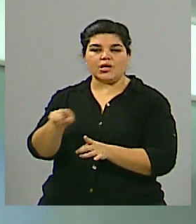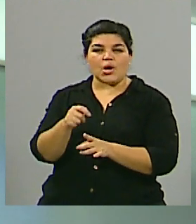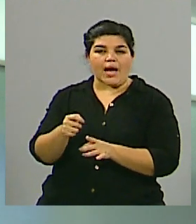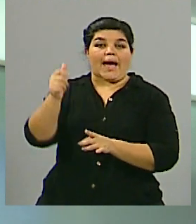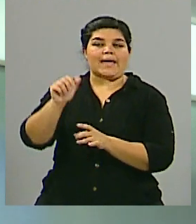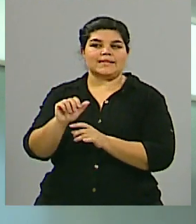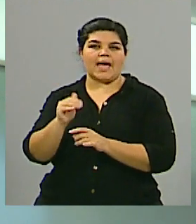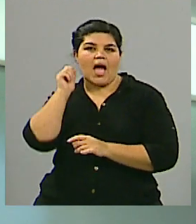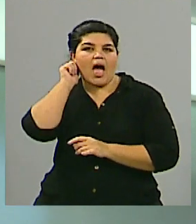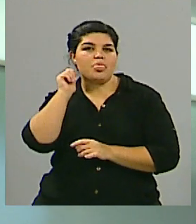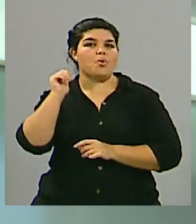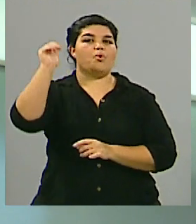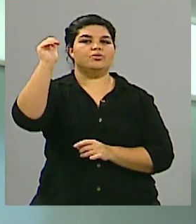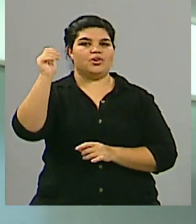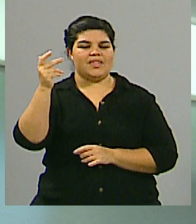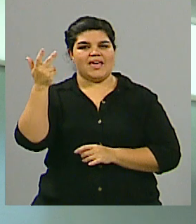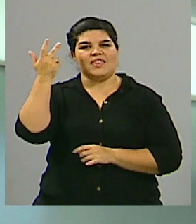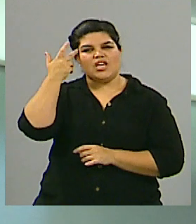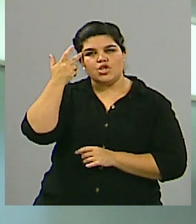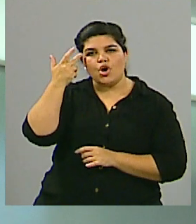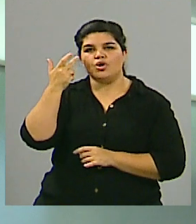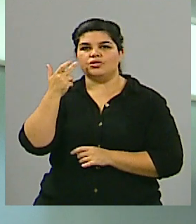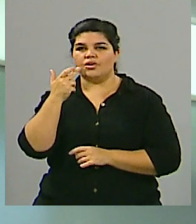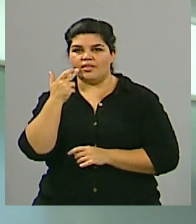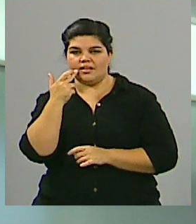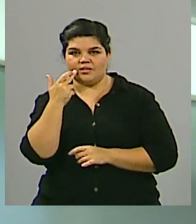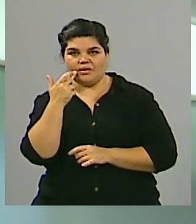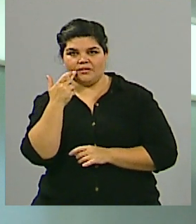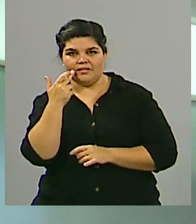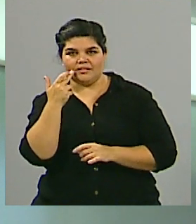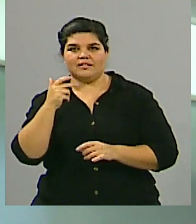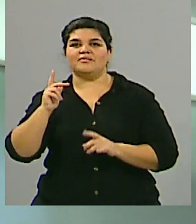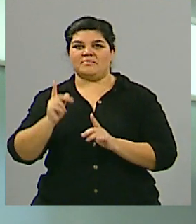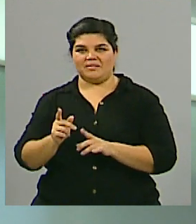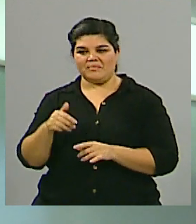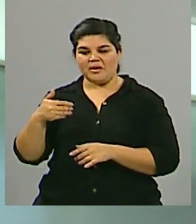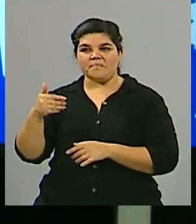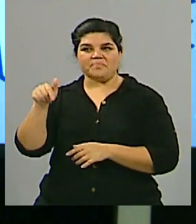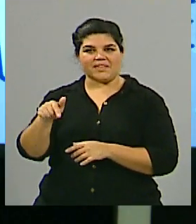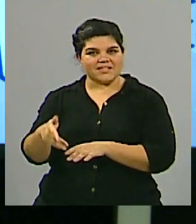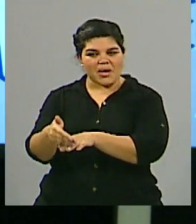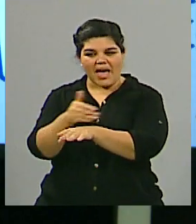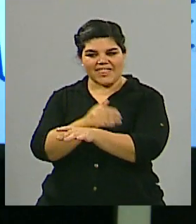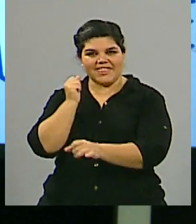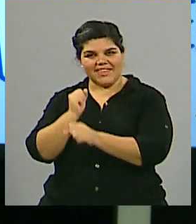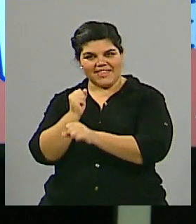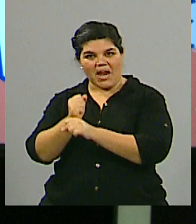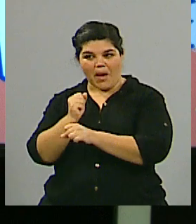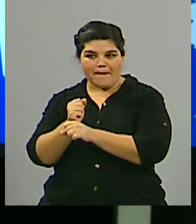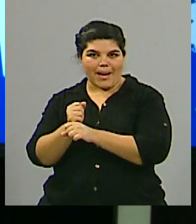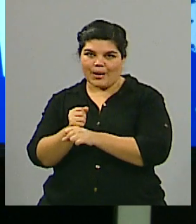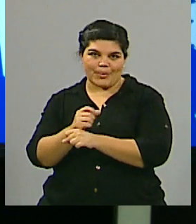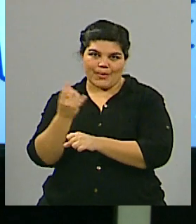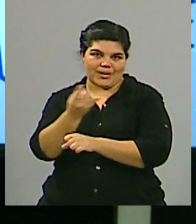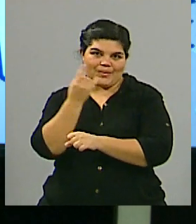un adulto, ¿verdad? Claro, 18, 19 años, claro, con el que nosotros también hay un trabajo previo, digo, no solo de los colegios de la universidad, de